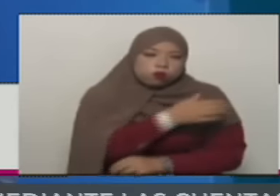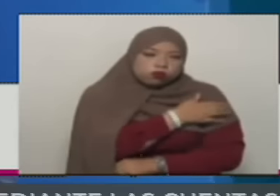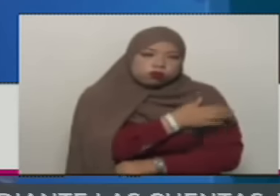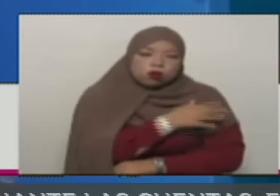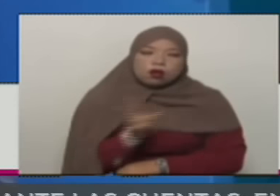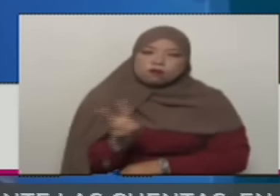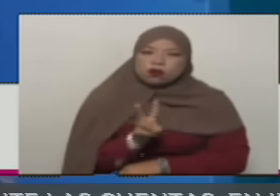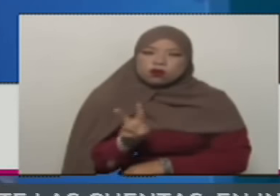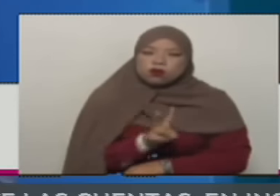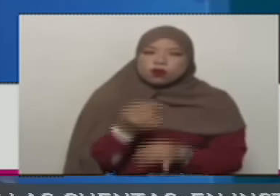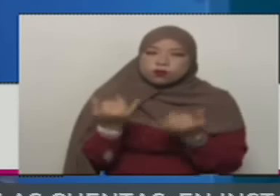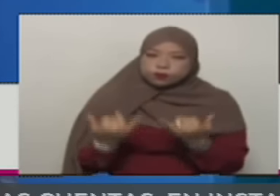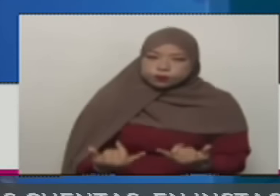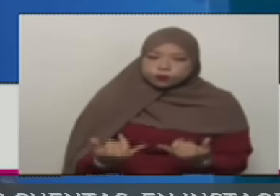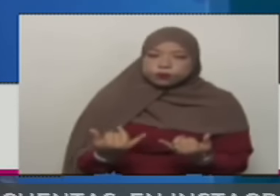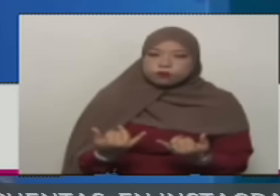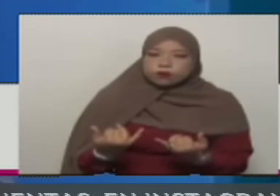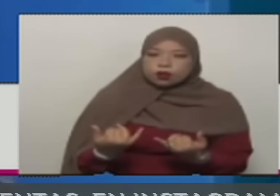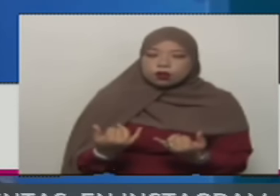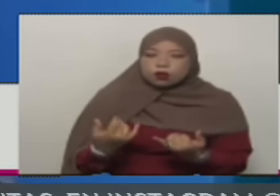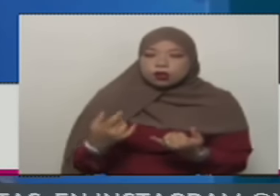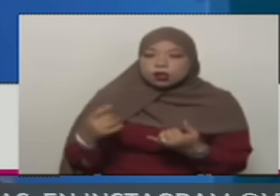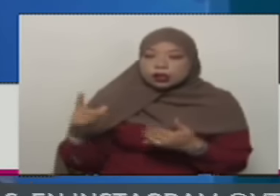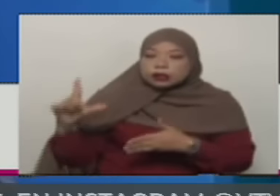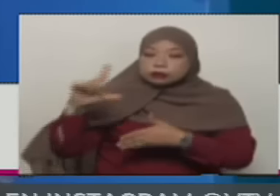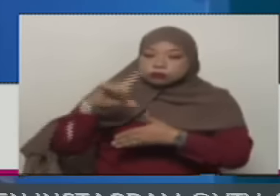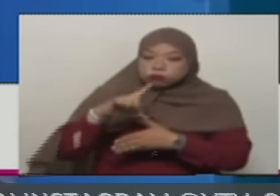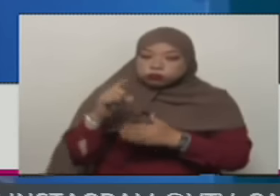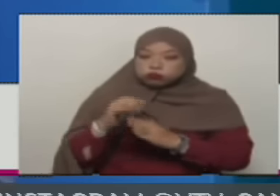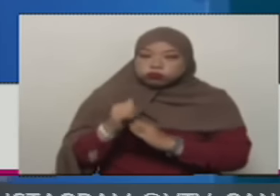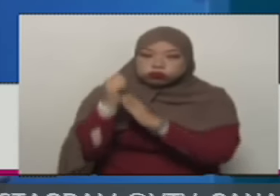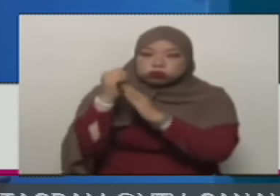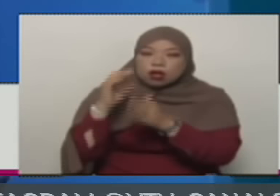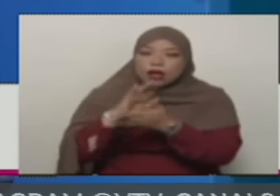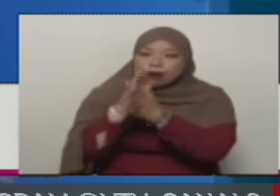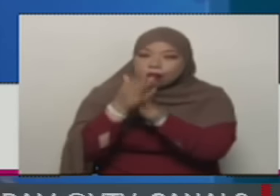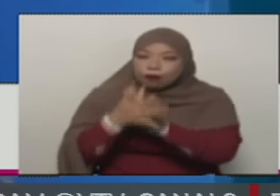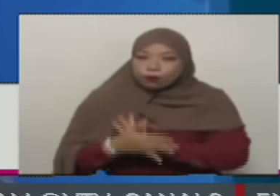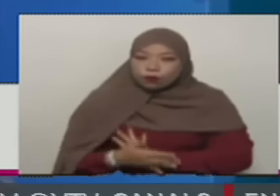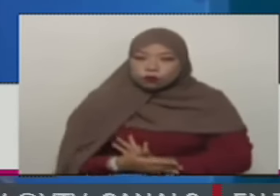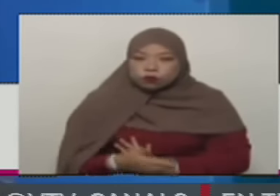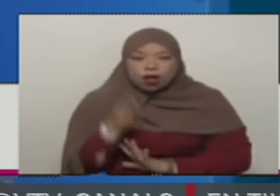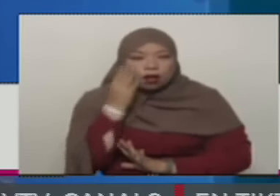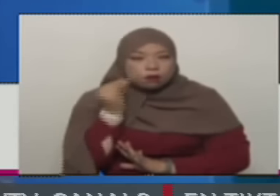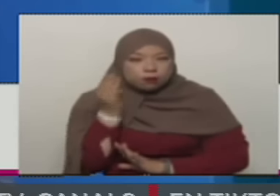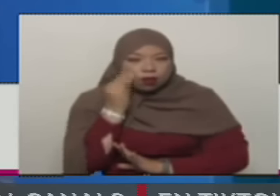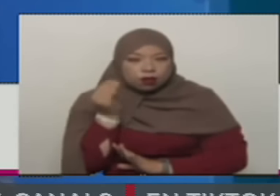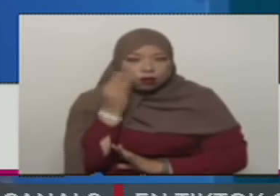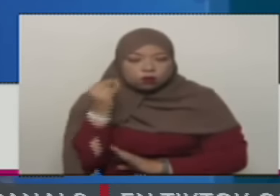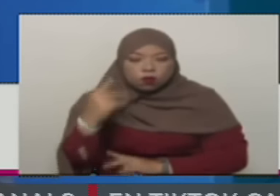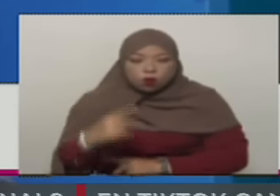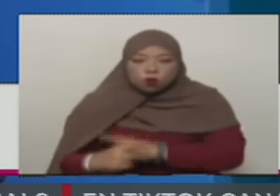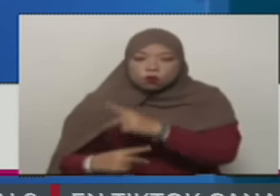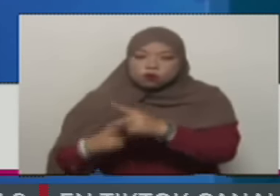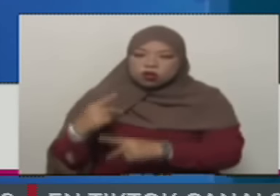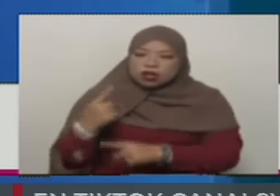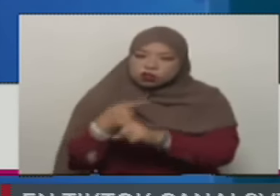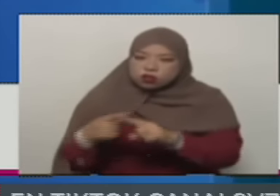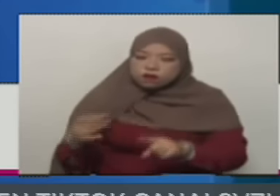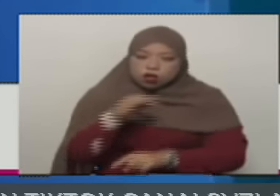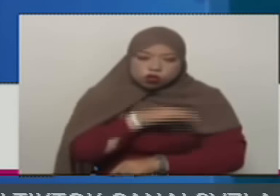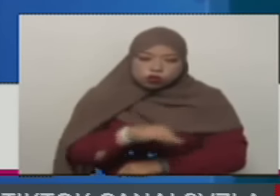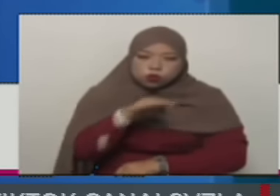las corrientes fascistas, de las oligarquías latinoamericanas, para acabar con cualquier experiencia progresista que se